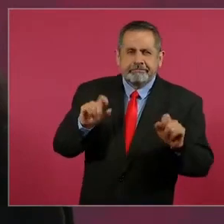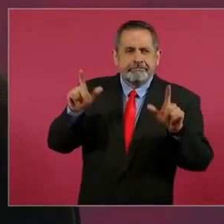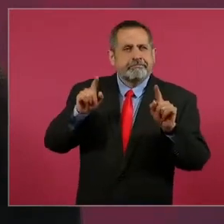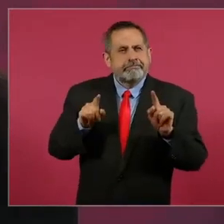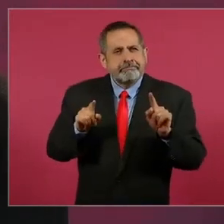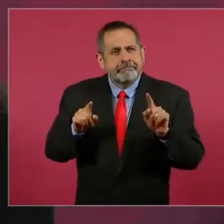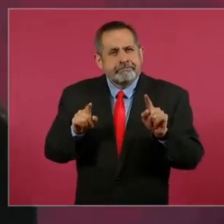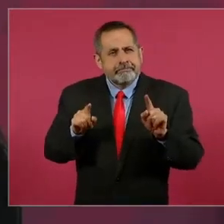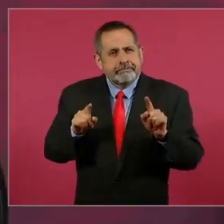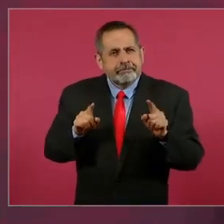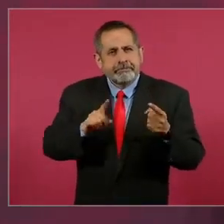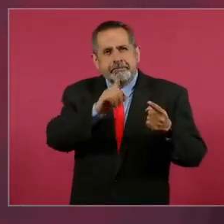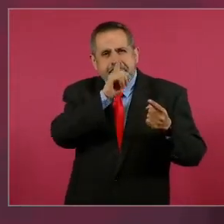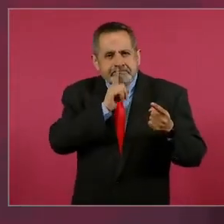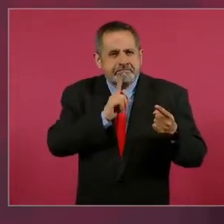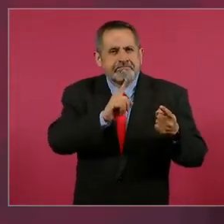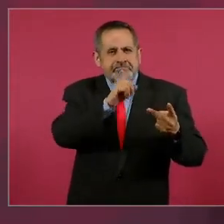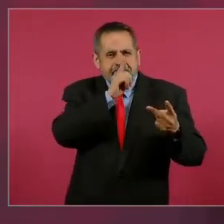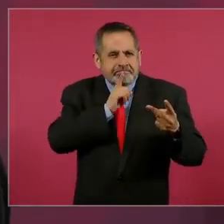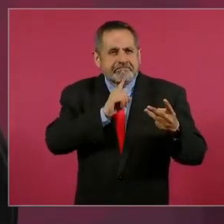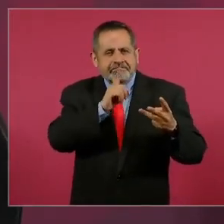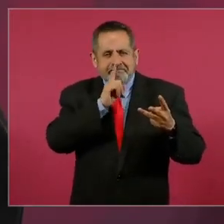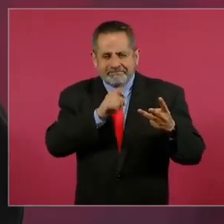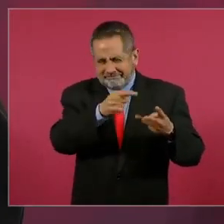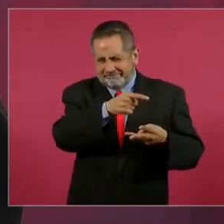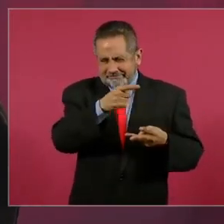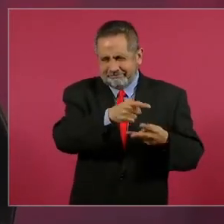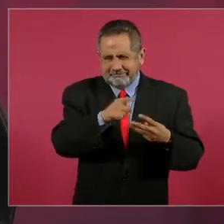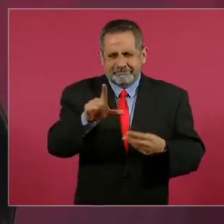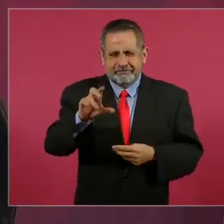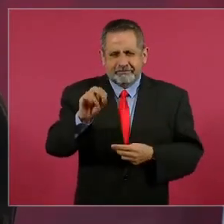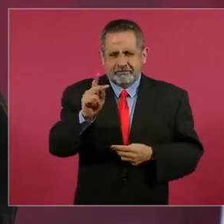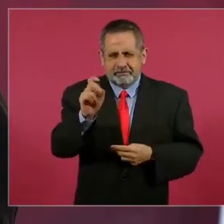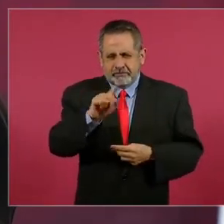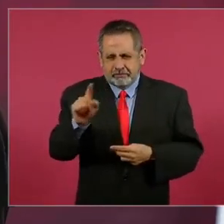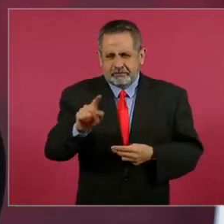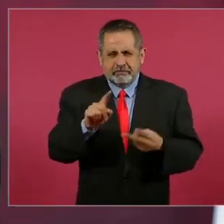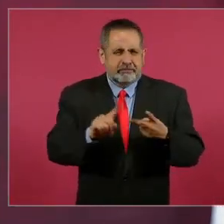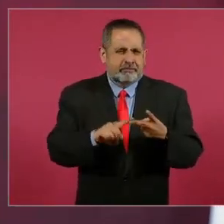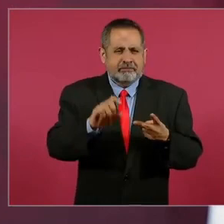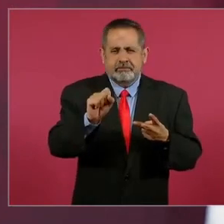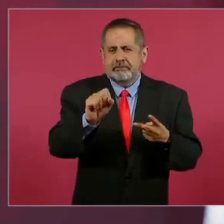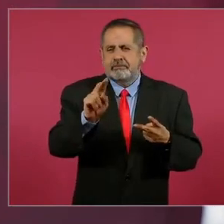En las mentiras de la semana, ¿no? López Dóriga,